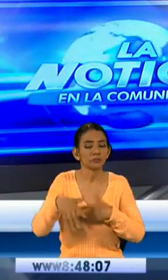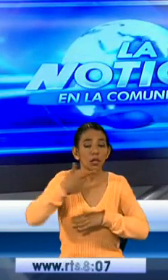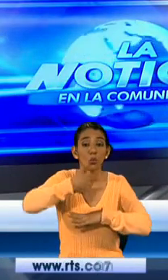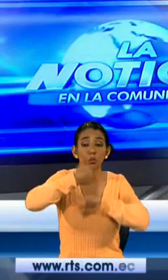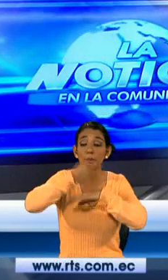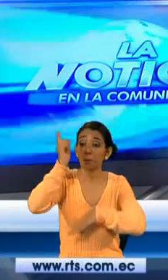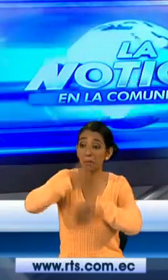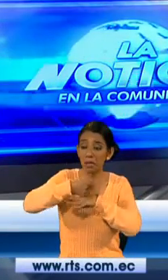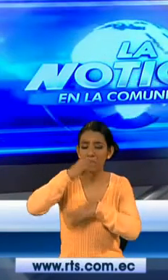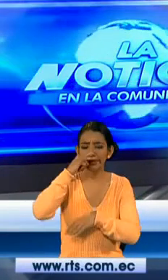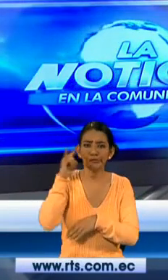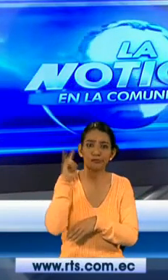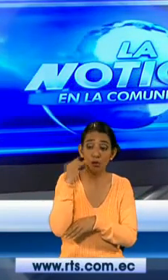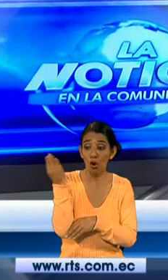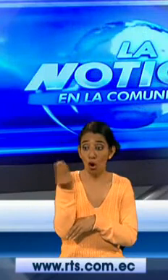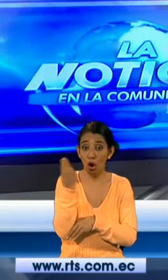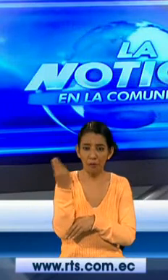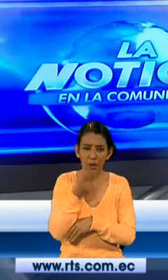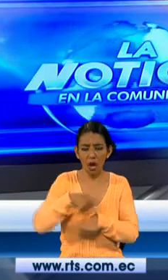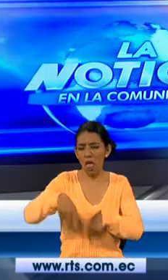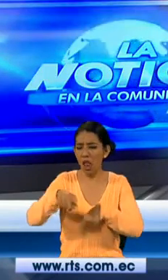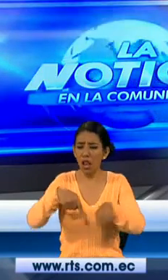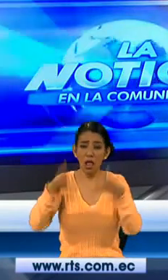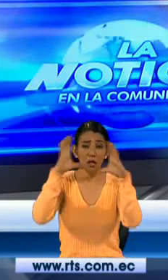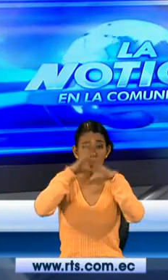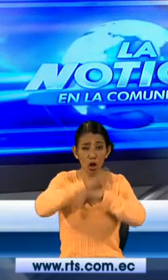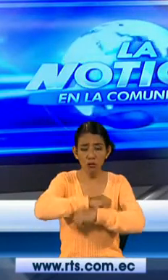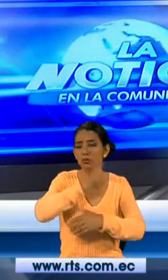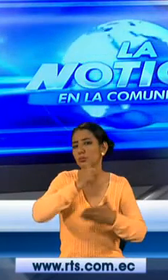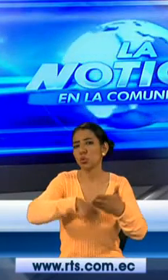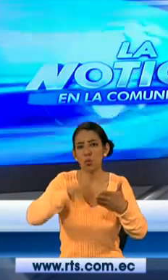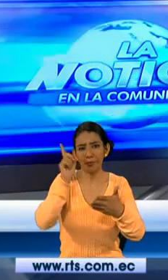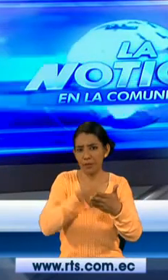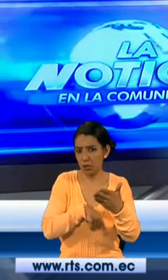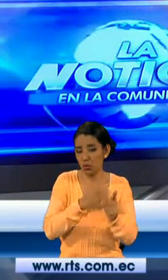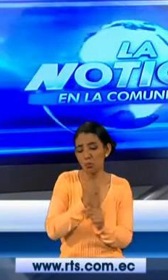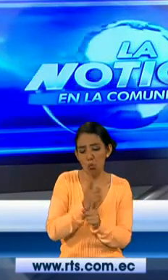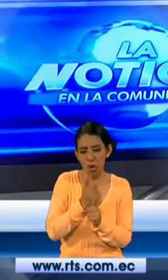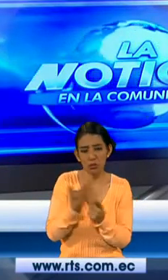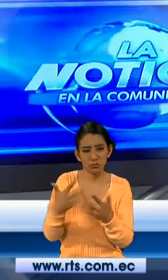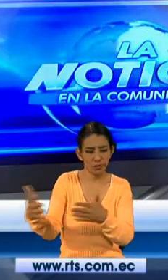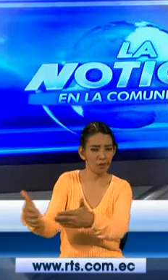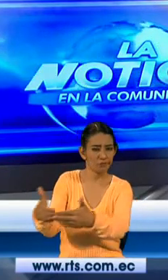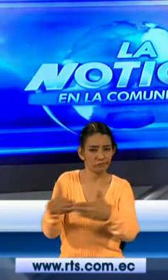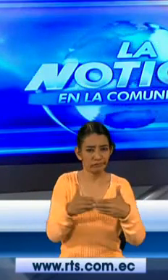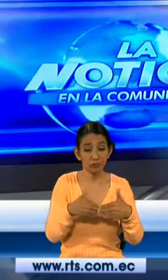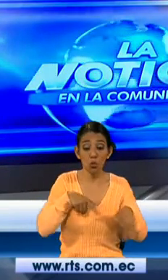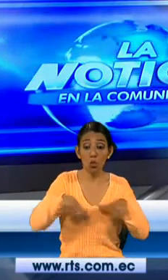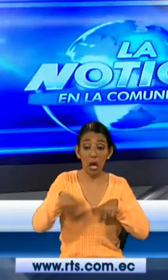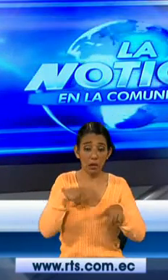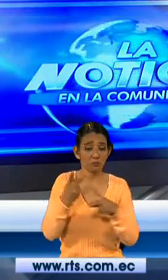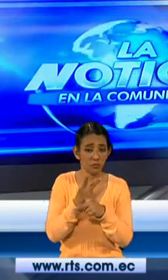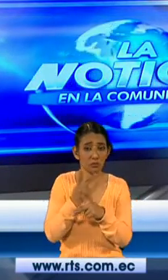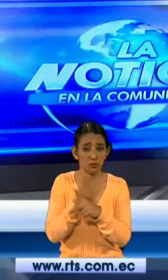prohíbe a niños y adolescentes deambular hasta altas horas de la noche por sitios considerados de riesgo.